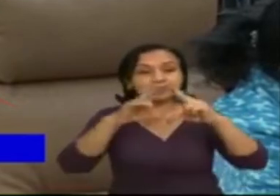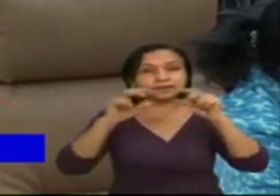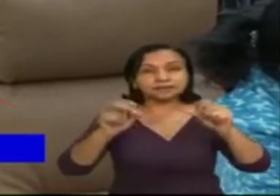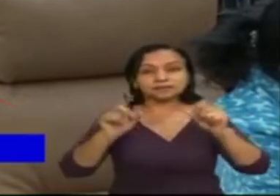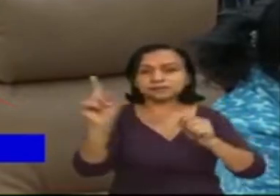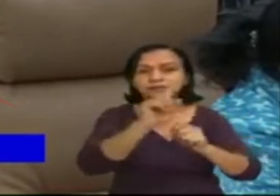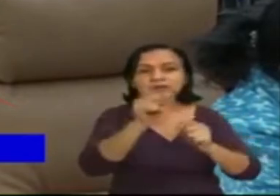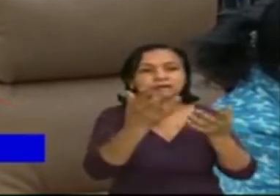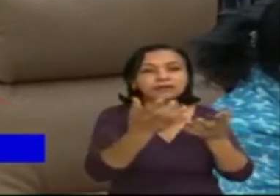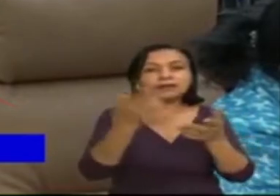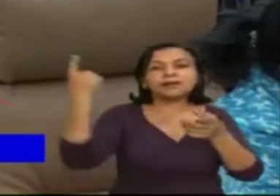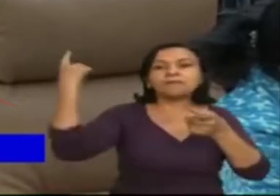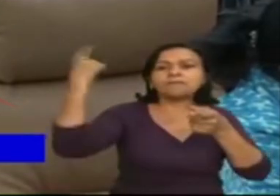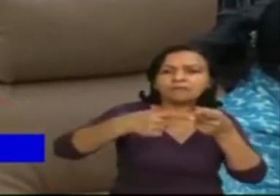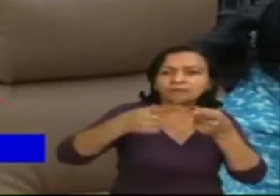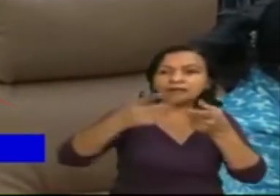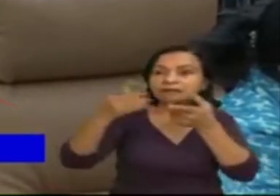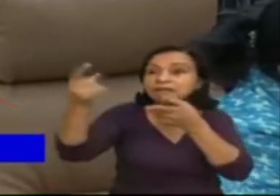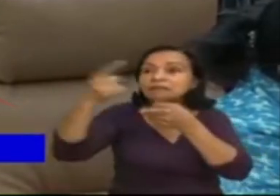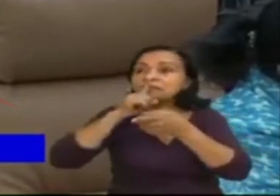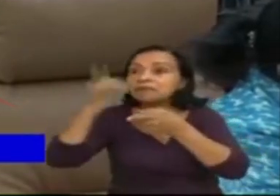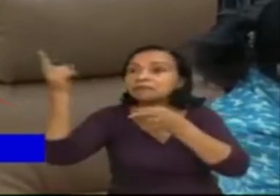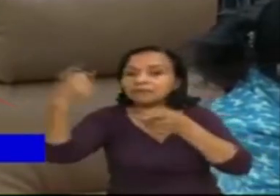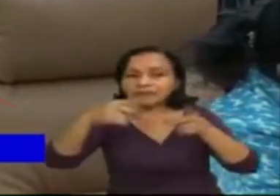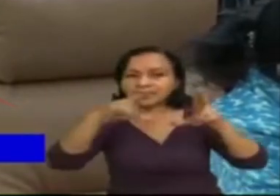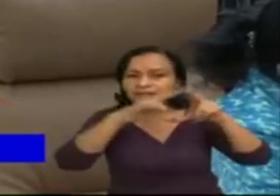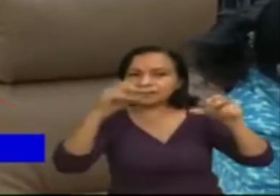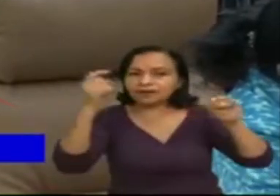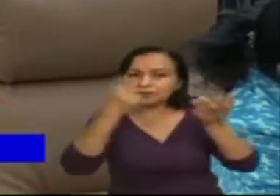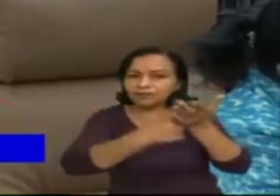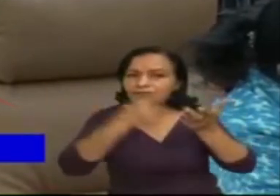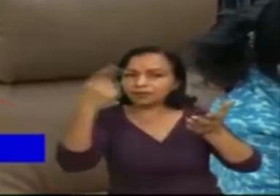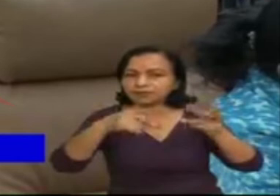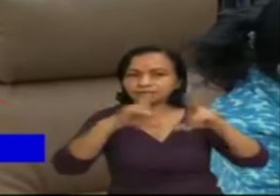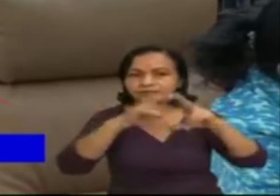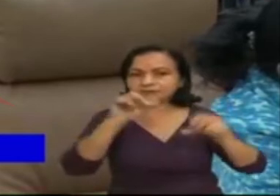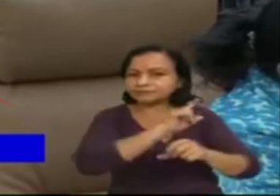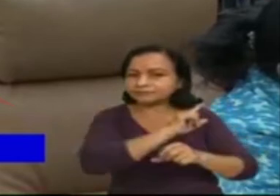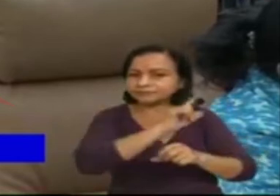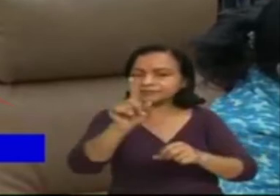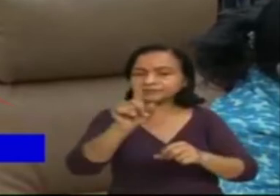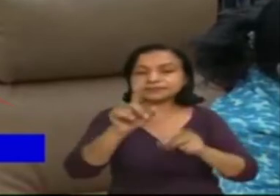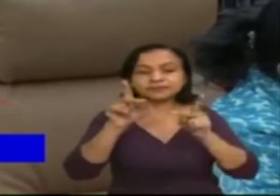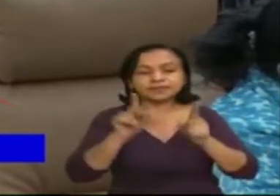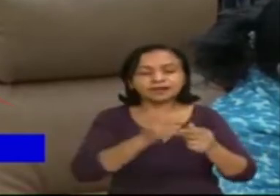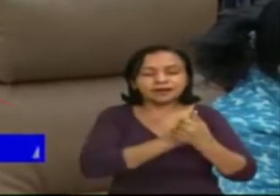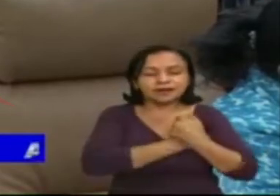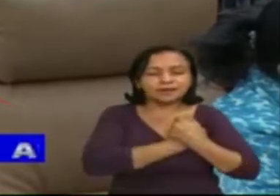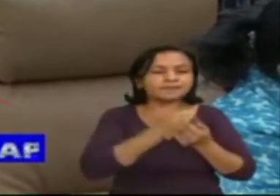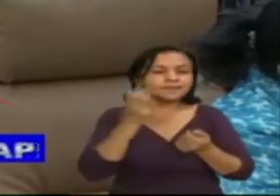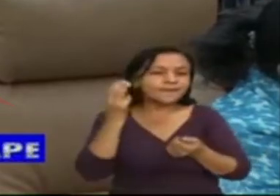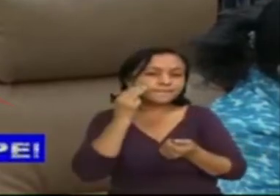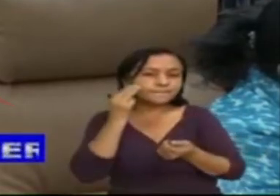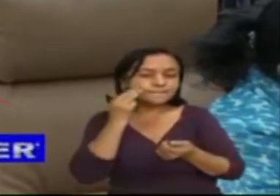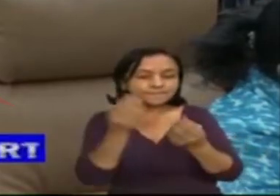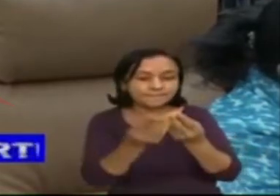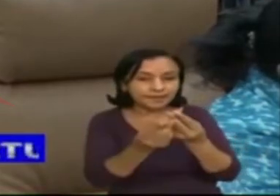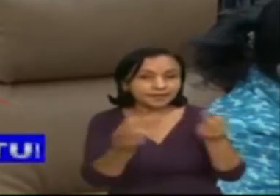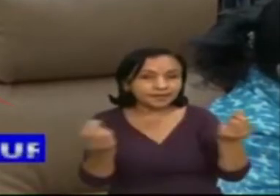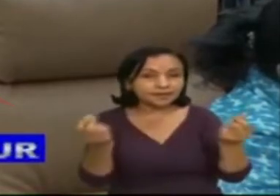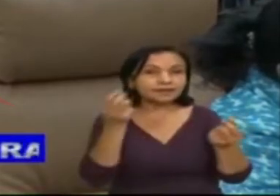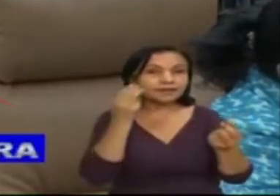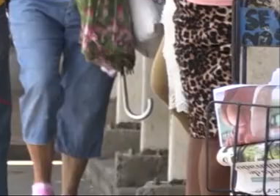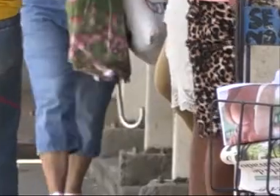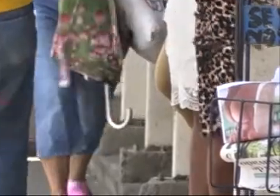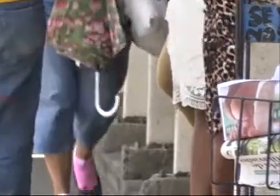que pidan sanciones para Nicaragua. Son los que amen a su madre, a la madre tierra, a la